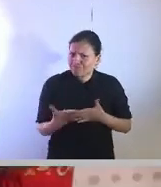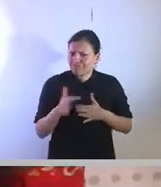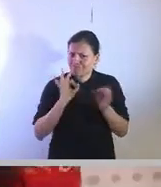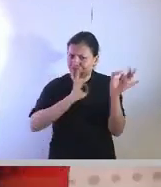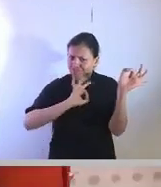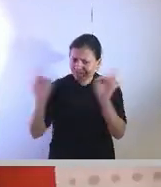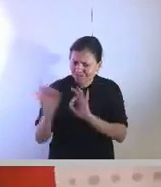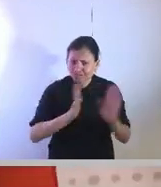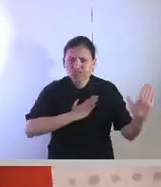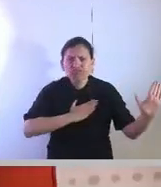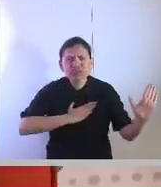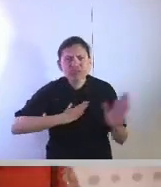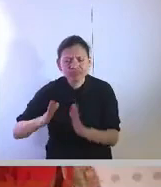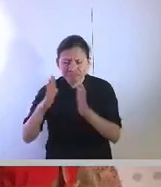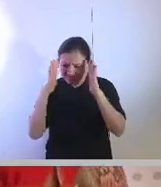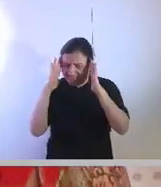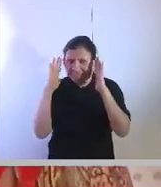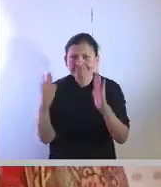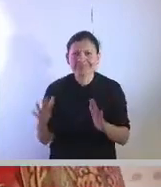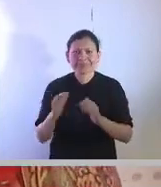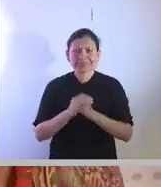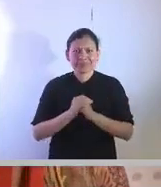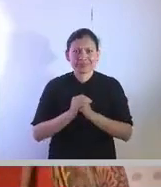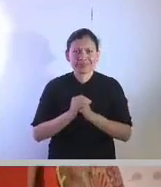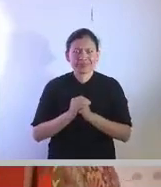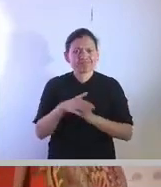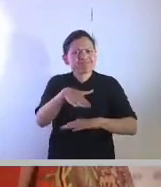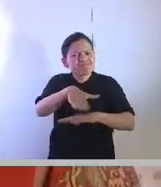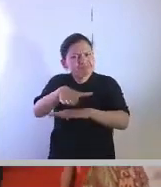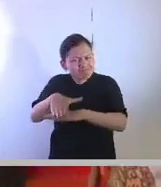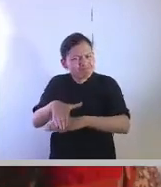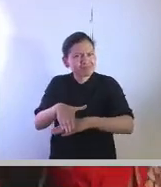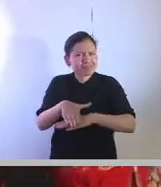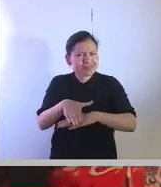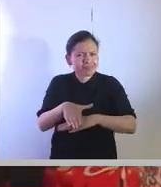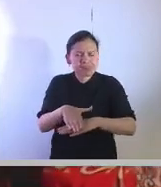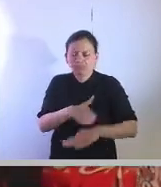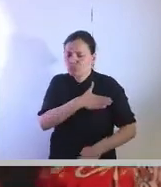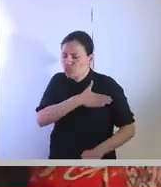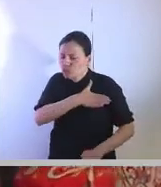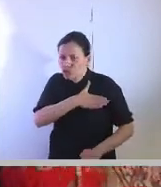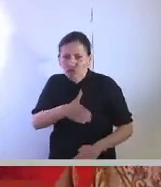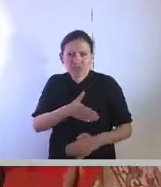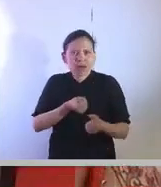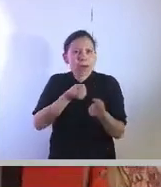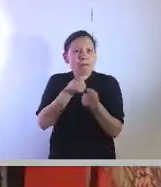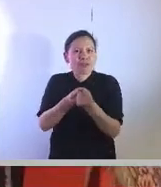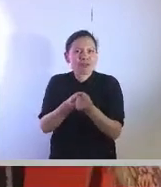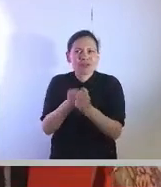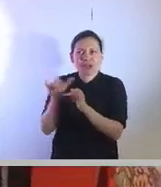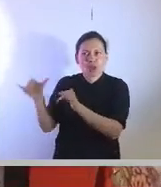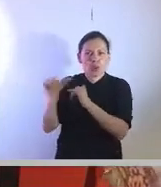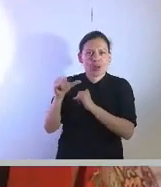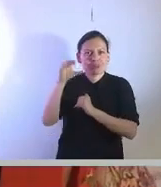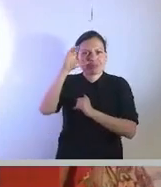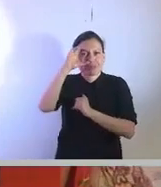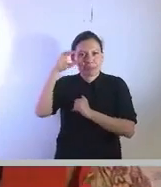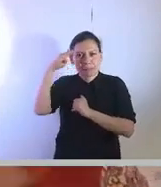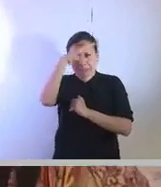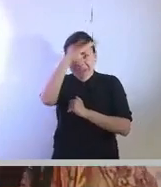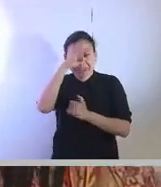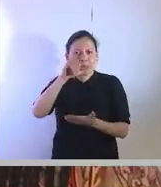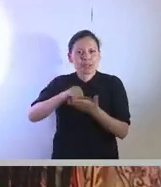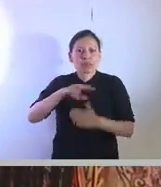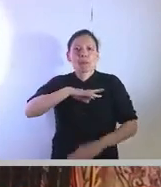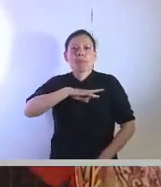organizar, dedicarnos y reiterar que estamos para servirles, como dice el señor presidente y nuestra